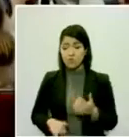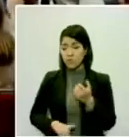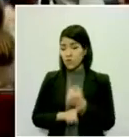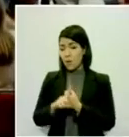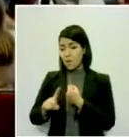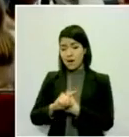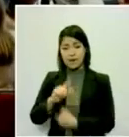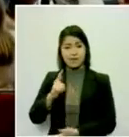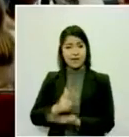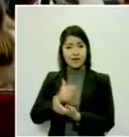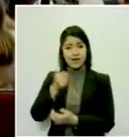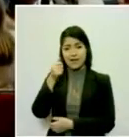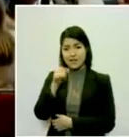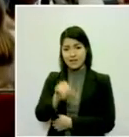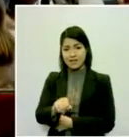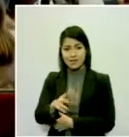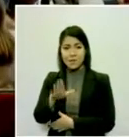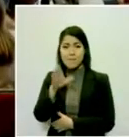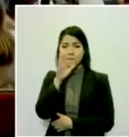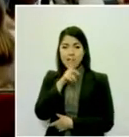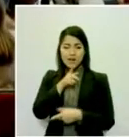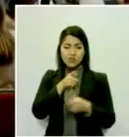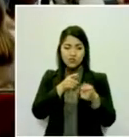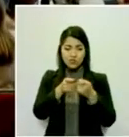el mal manejo